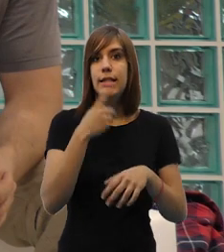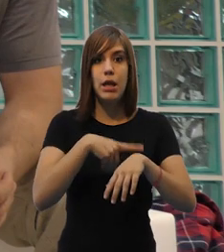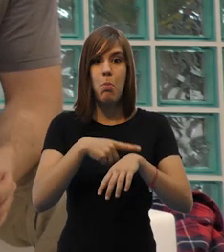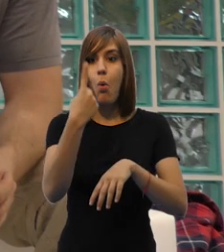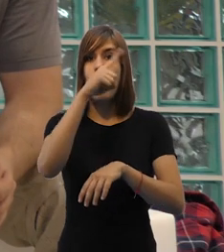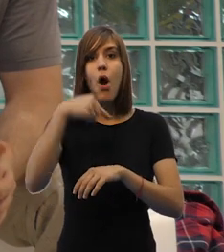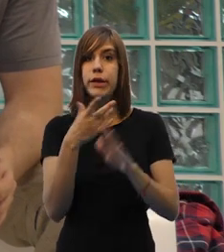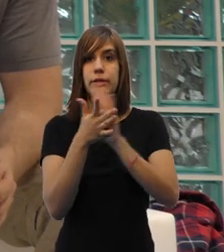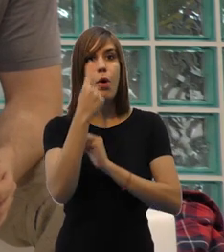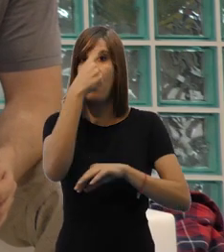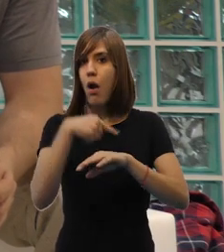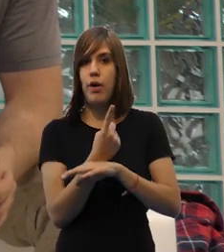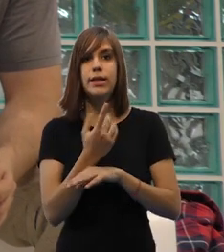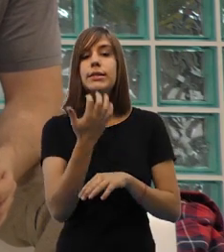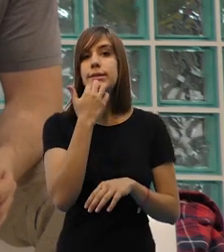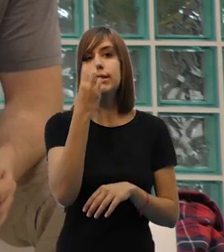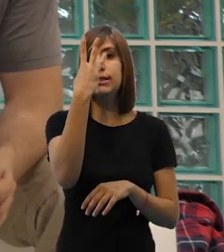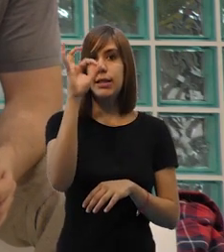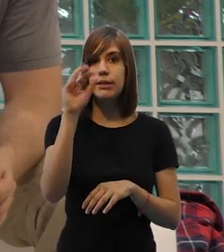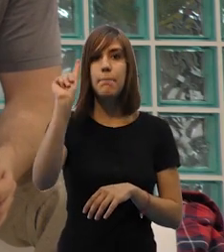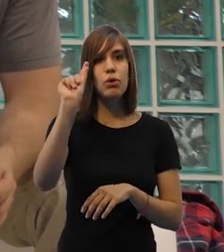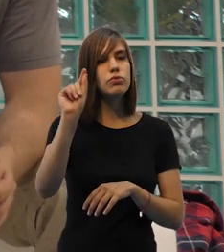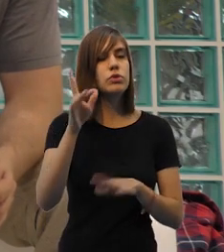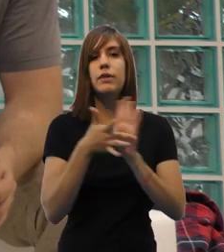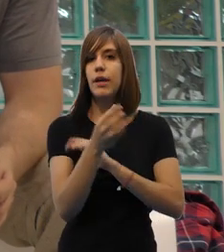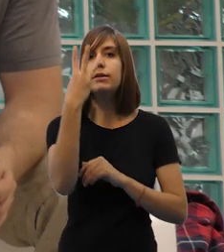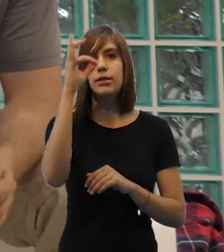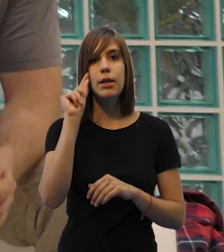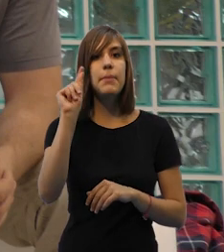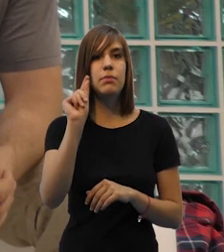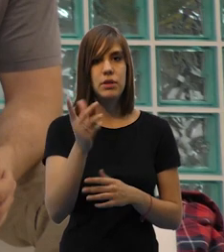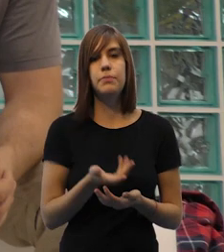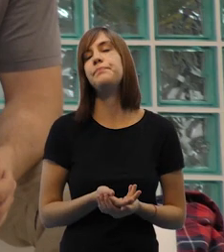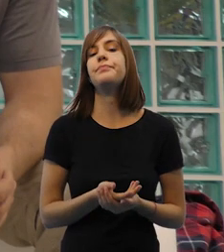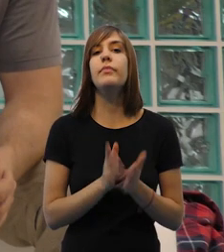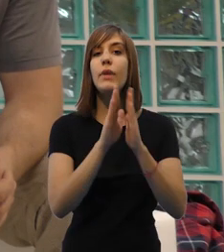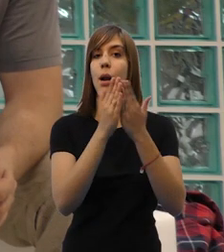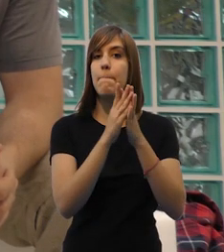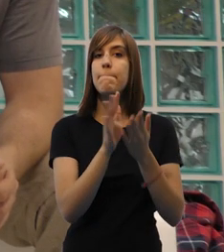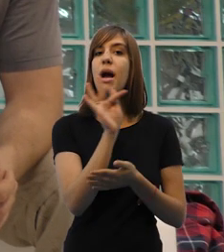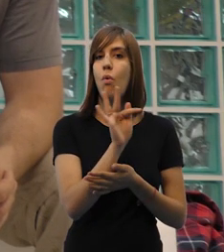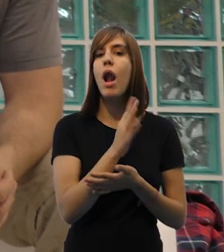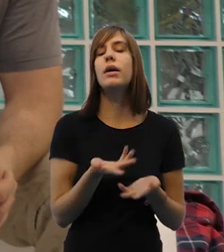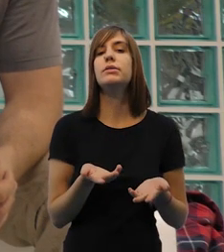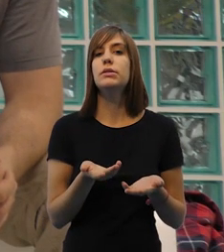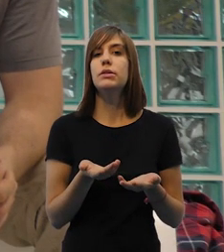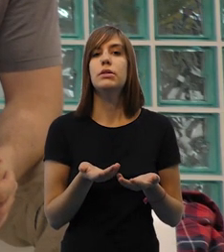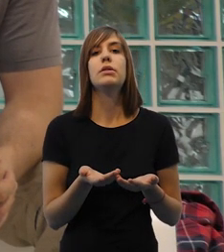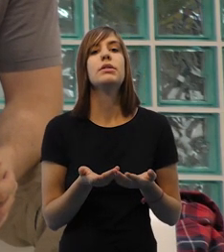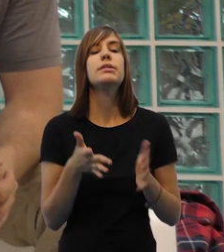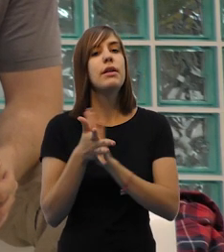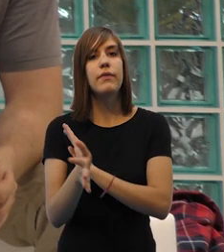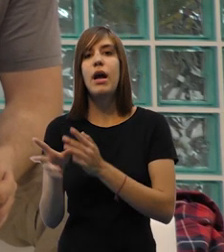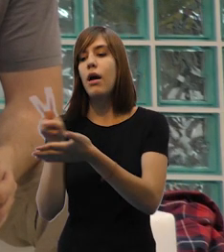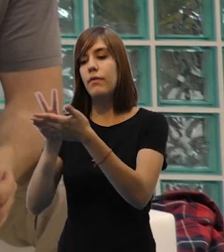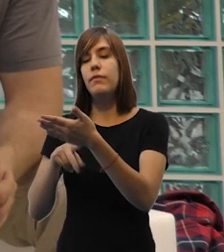una hora, te daban una hora. Si te daban 30 minutos para hacerlo, 30 minutos. Los manuales, aquí es de lectura